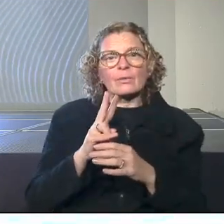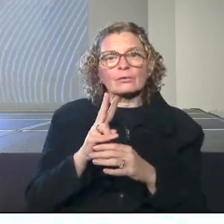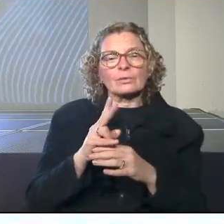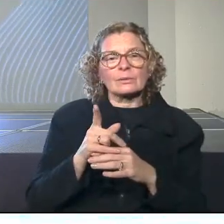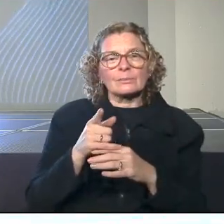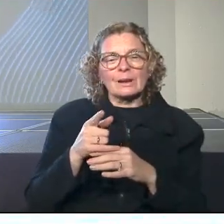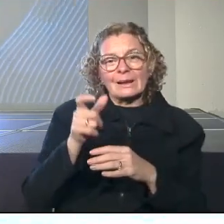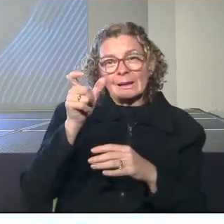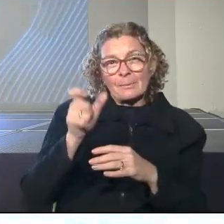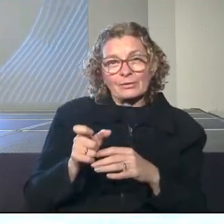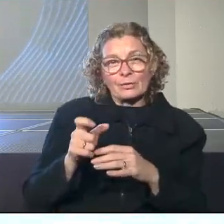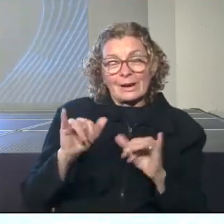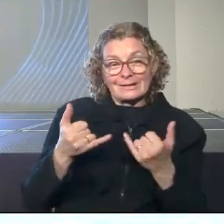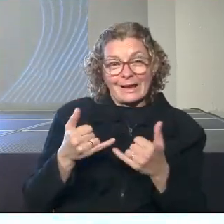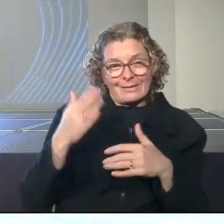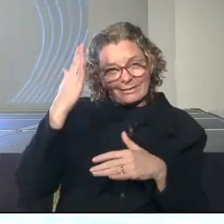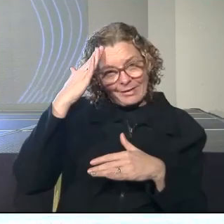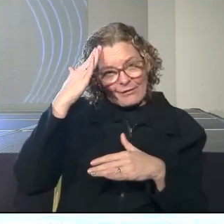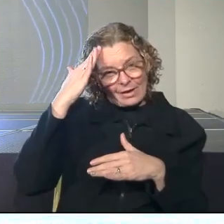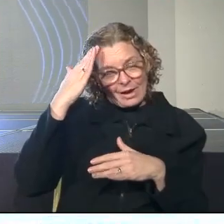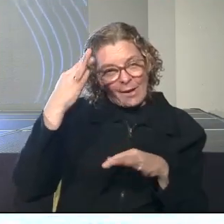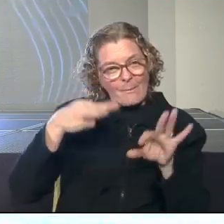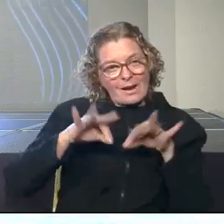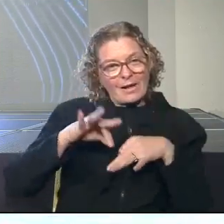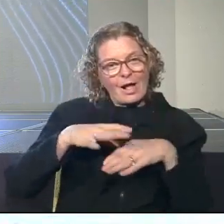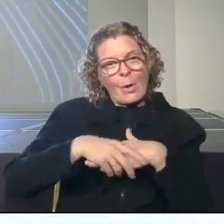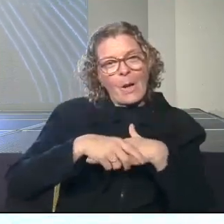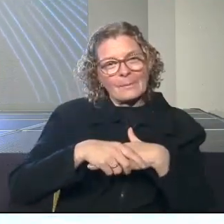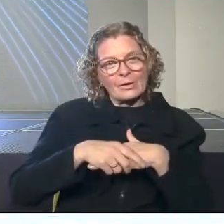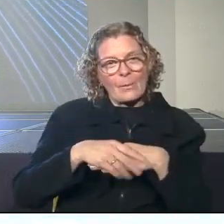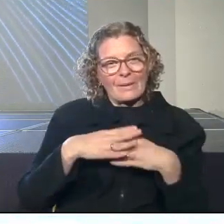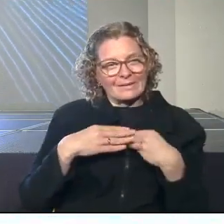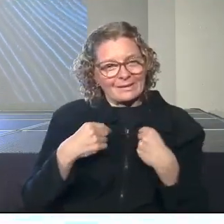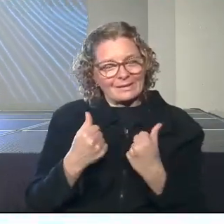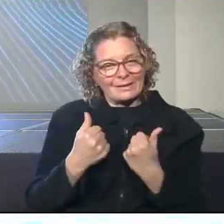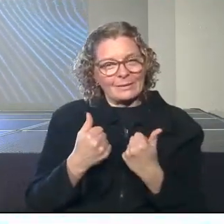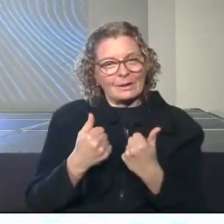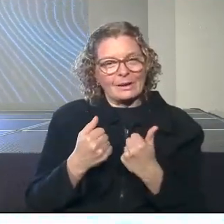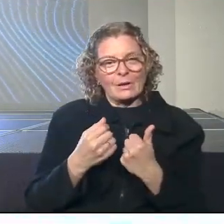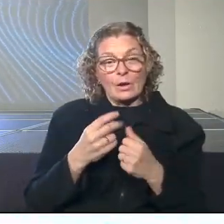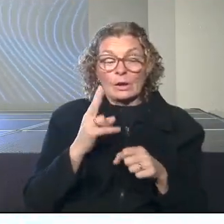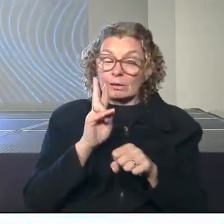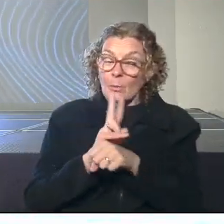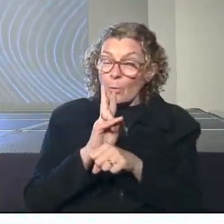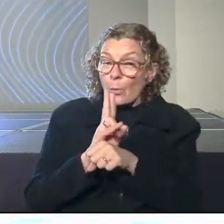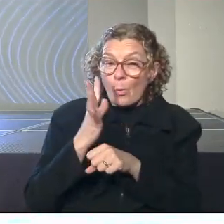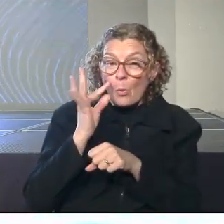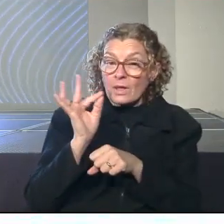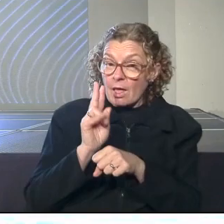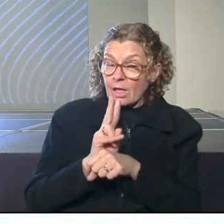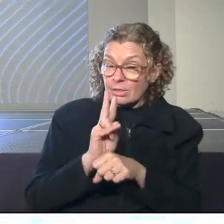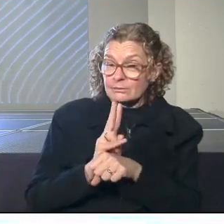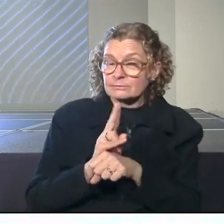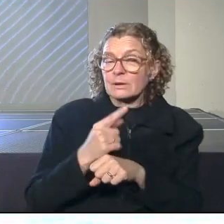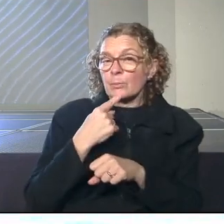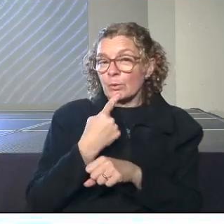para quienes ya vendan en Mercado Libre sabemos que es uno de los puntos más sensibles y que requieren mayor cuidado. Y